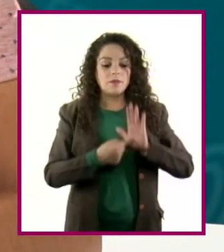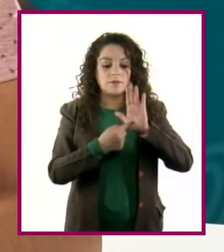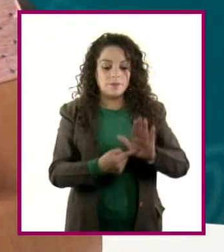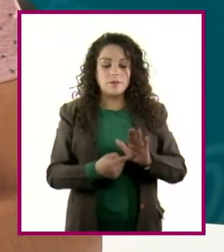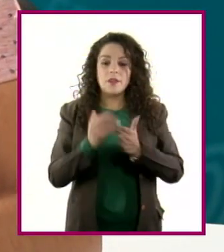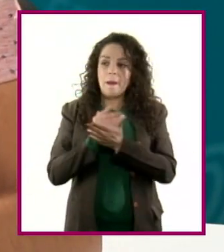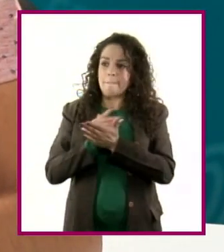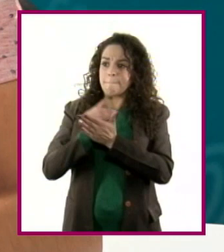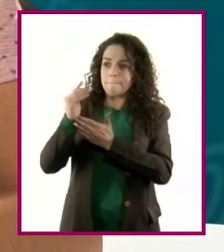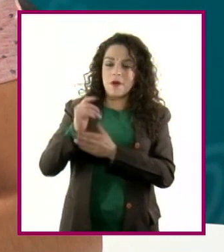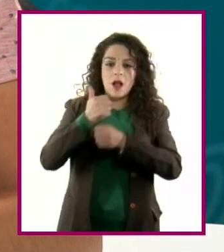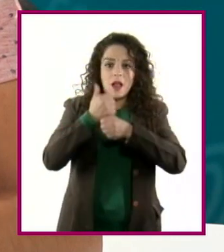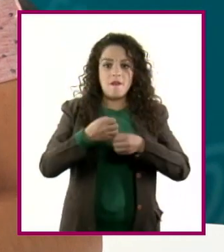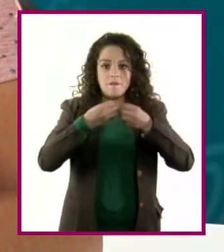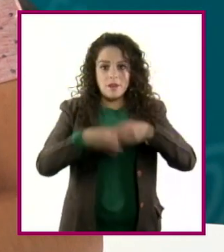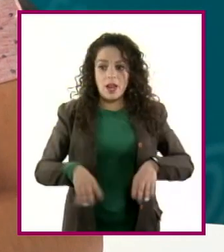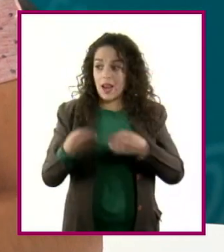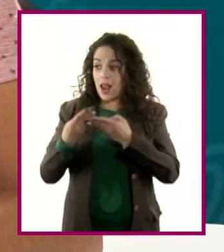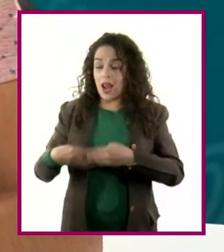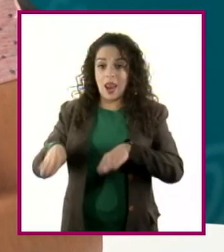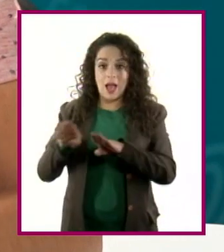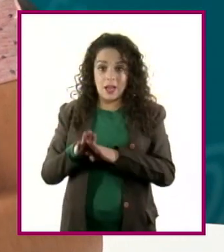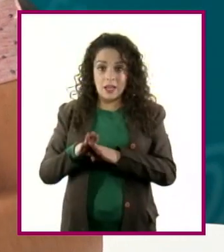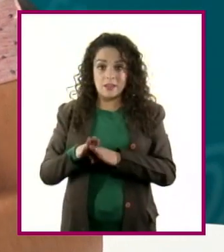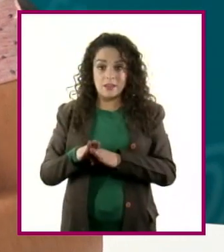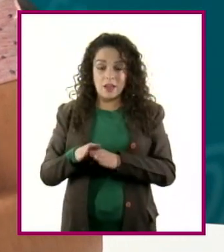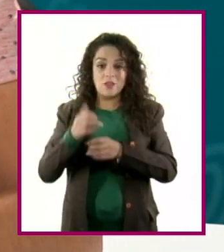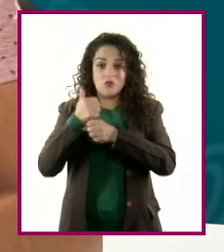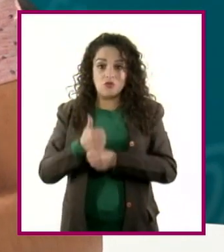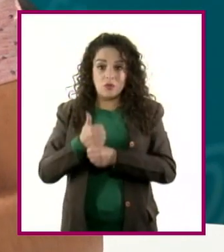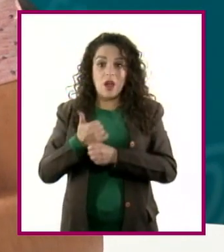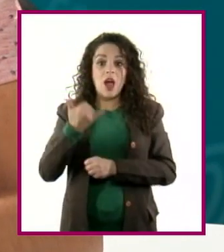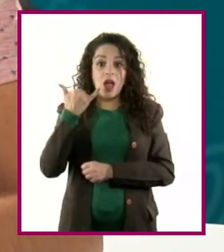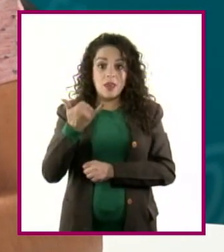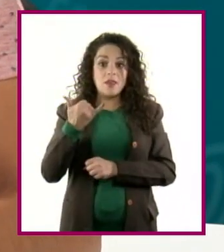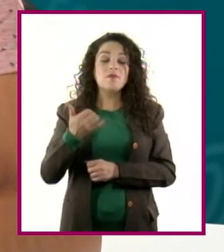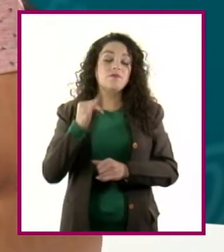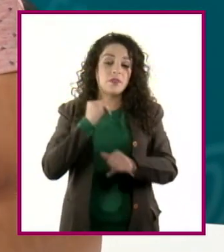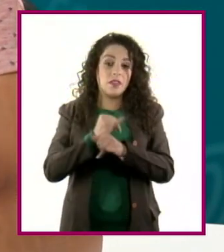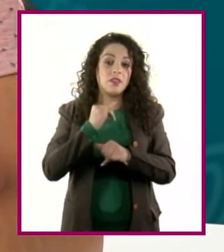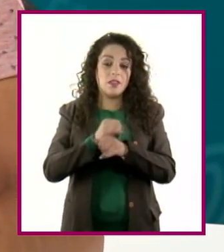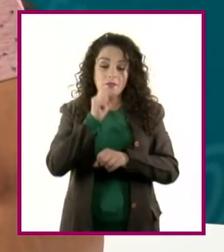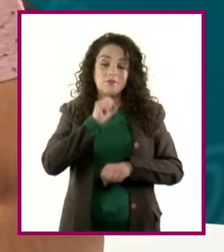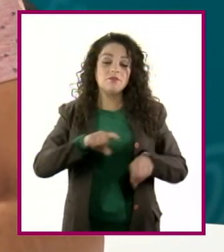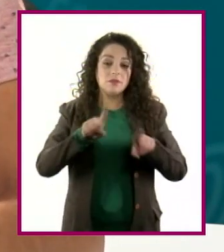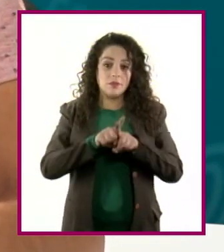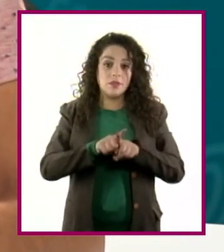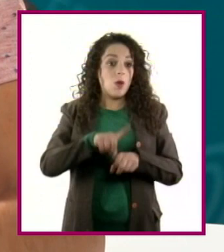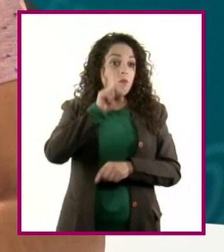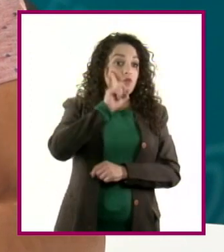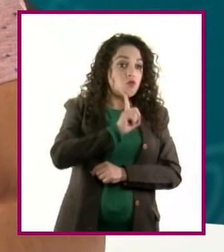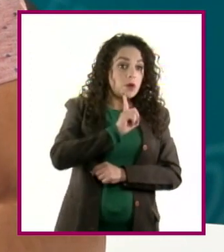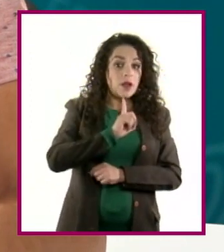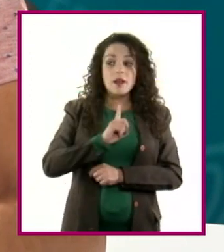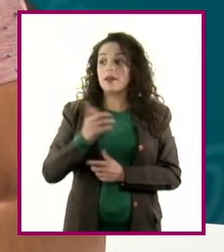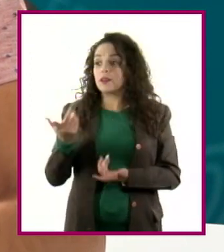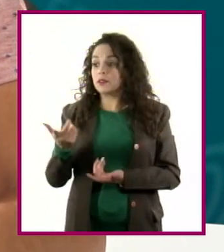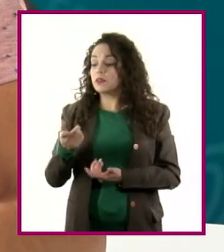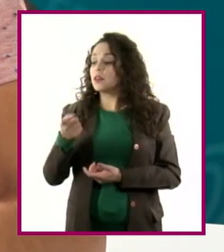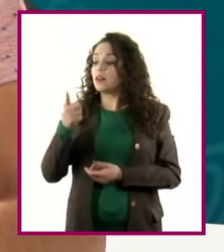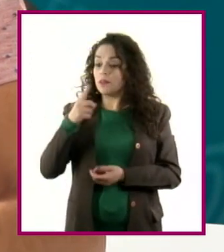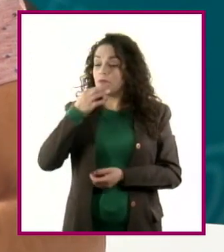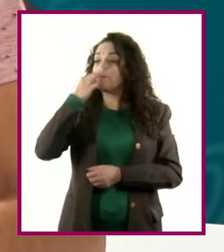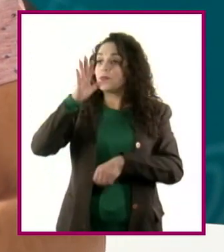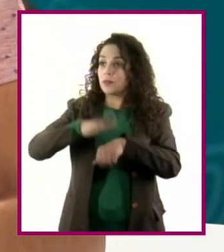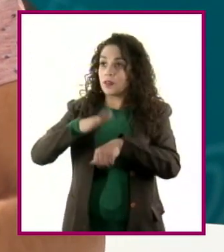experiencias de violencia a nivel del hogar como en las experiencias de acoso virtual en jóvenes. Las mujeres y las personas no binarias son las que reportan